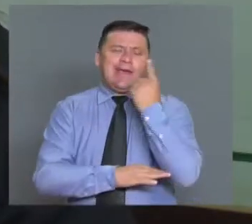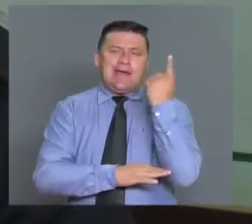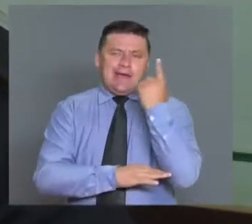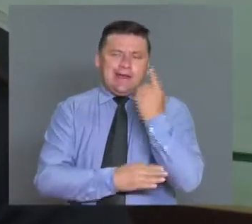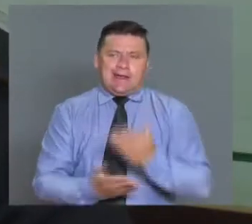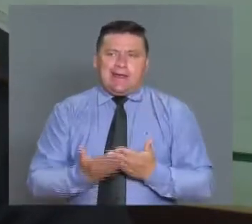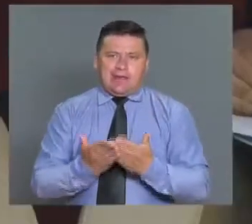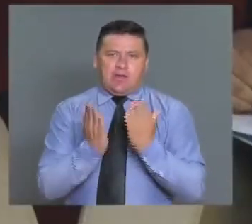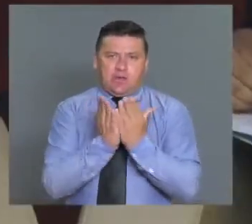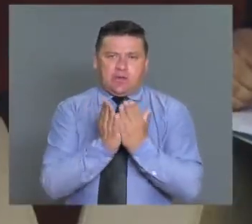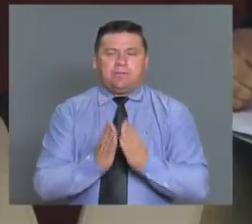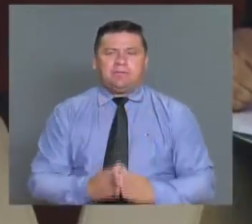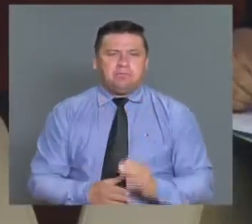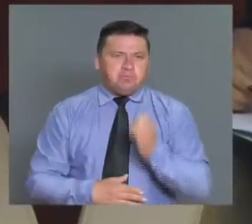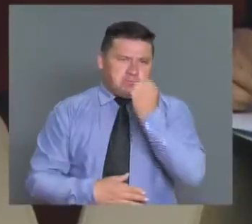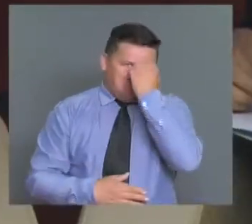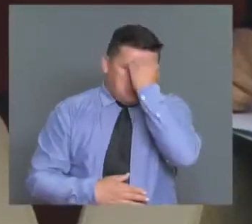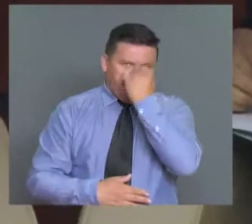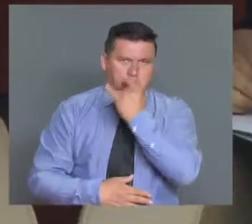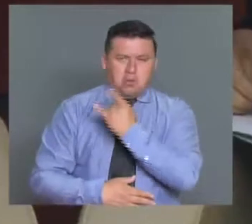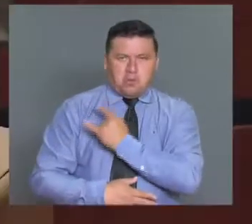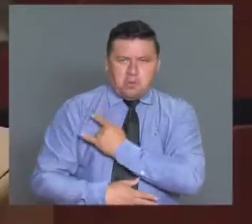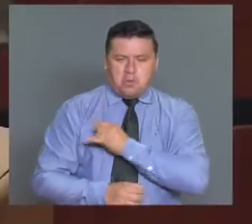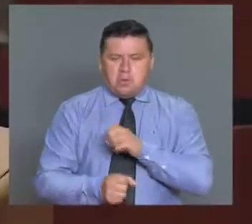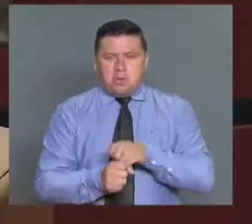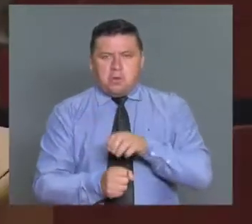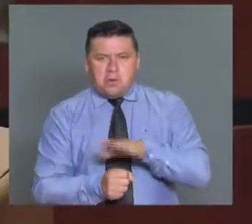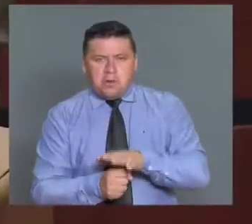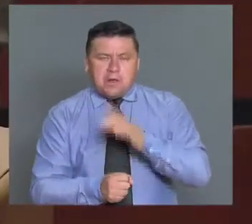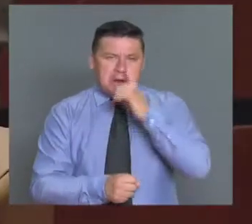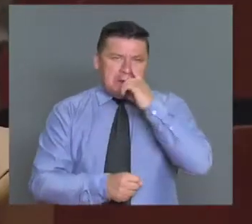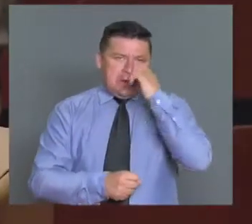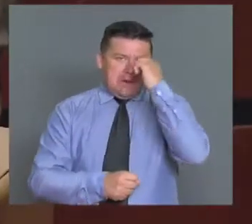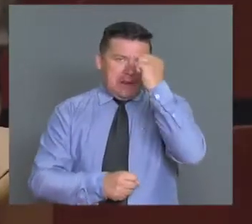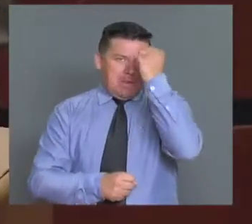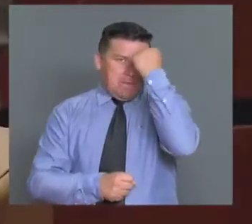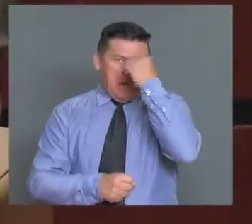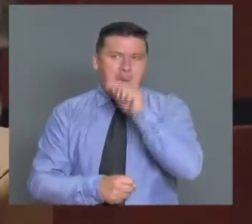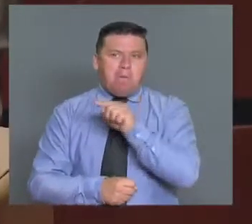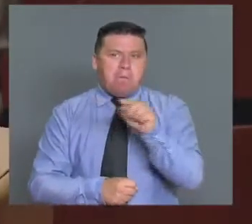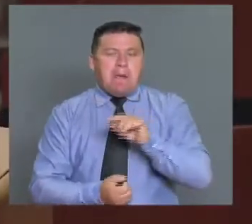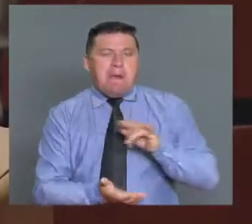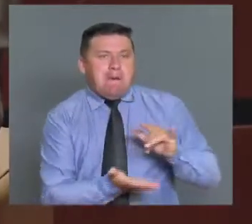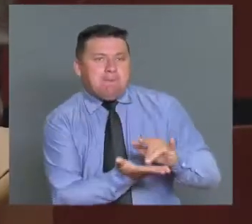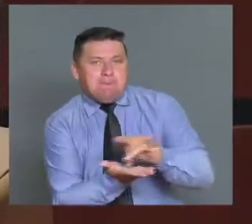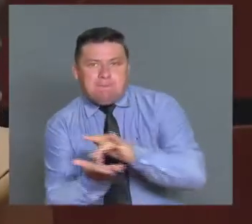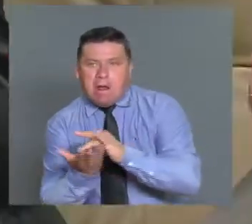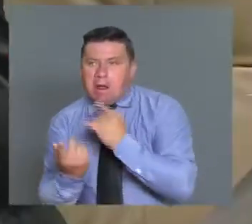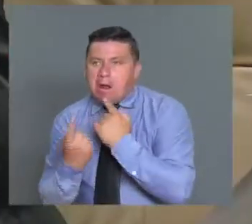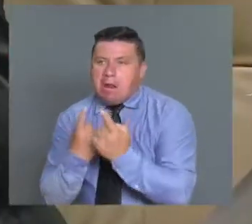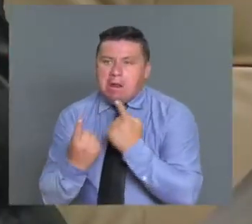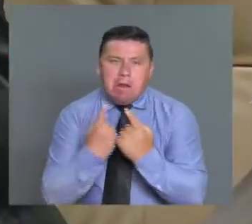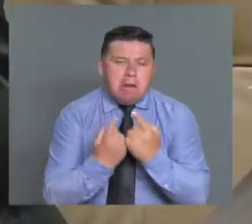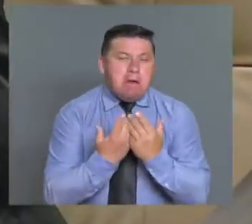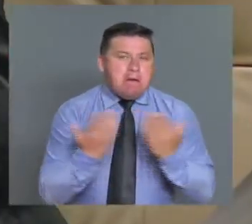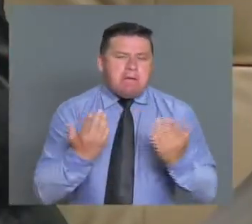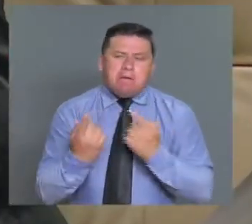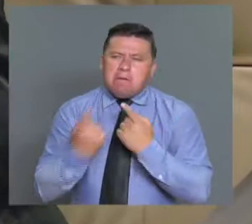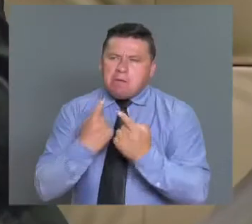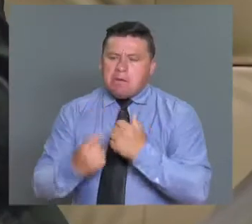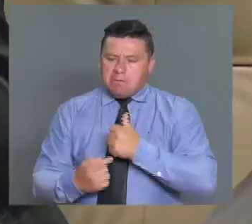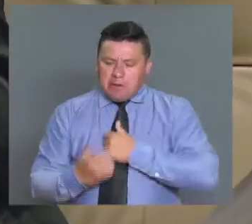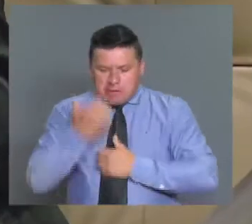oferta educativa. Docentes de las universidades Distrital, Nacional y Pedagógica participaron en este conversatorio donde se habló